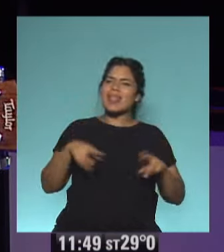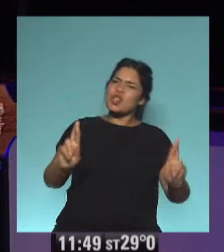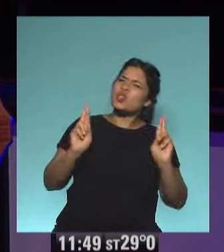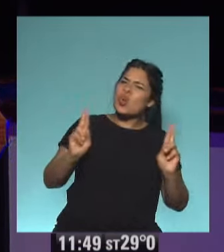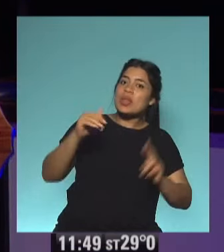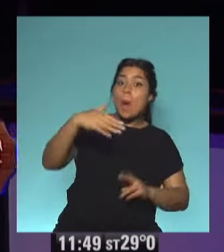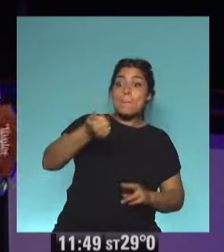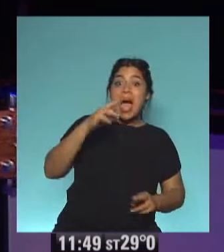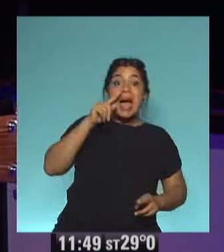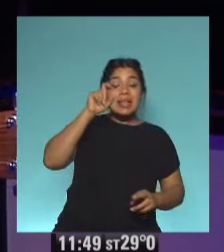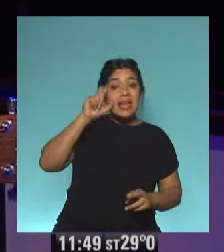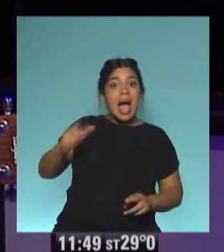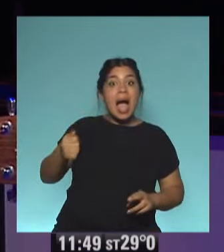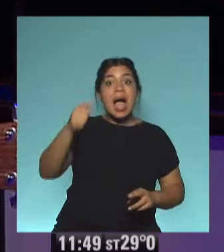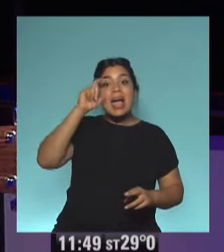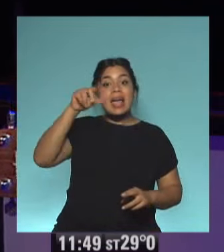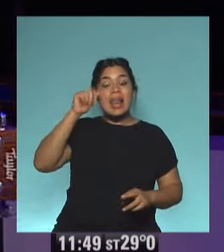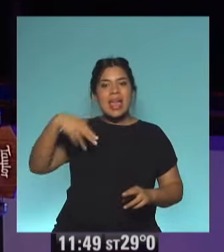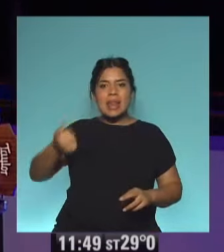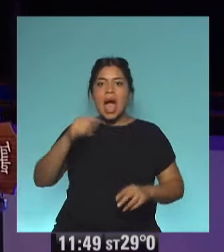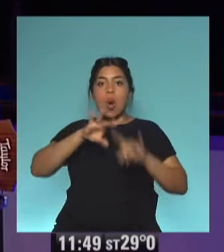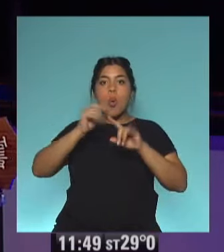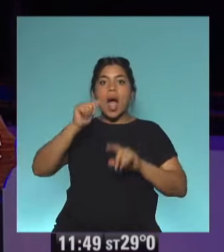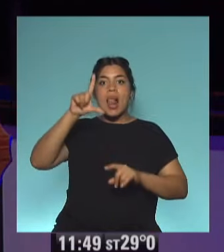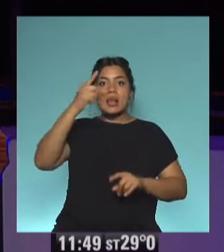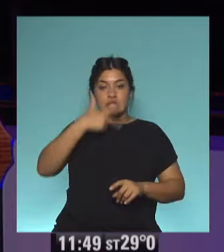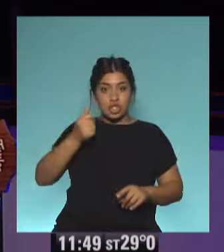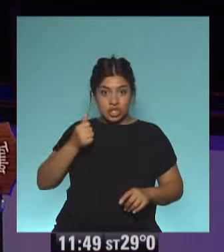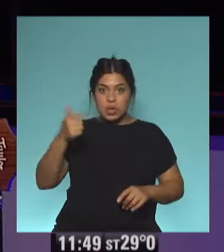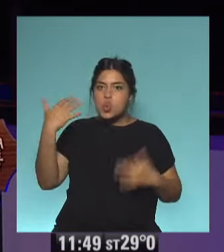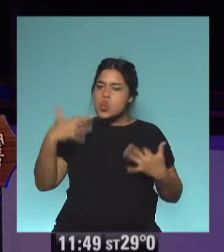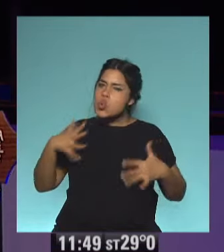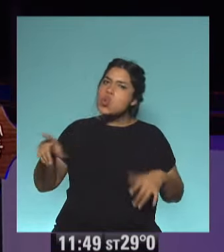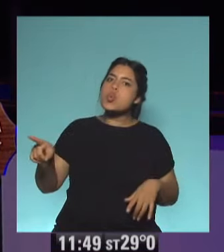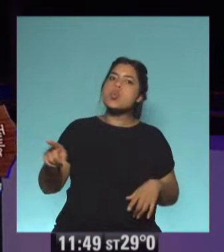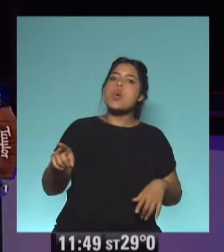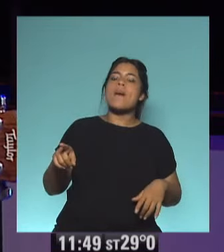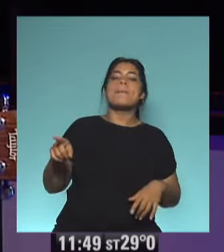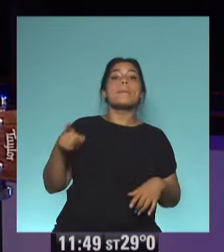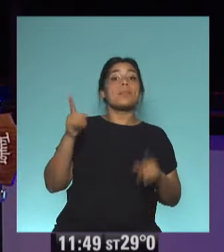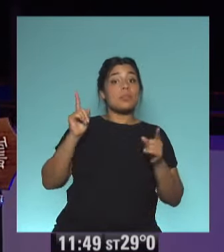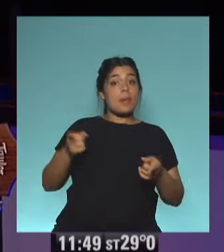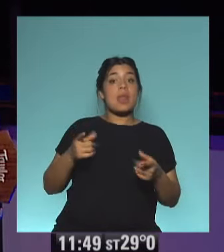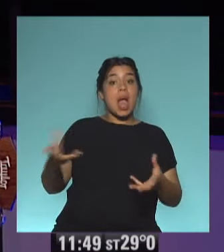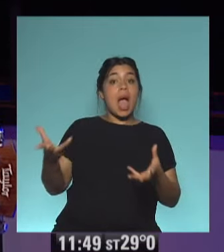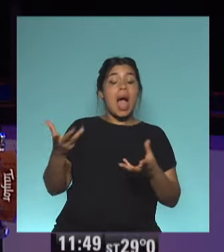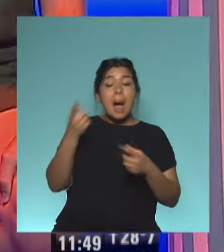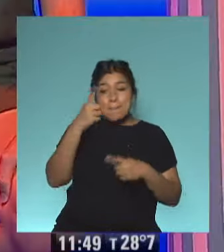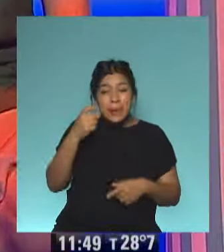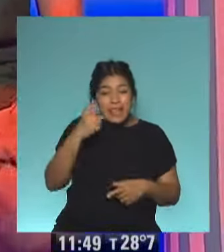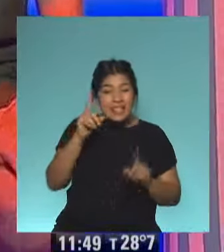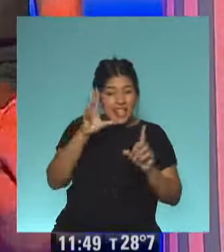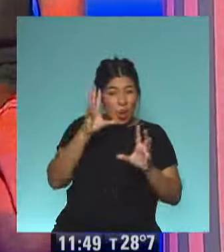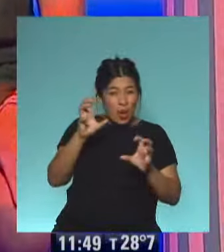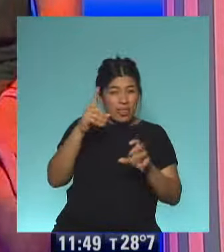y de tener esa gran obra que nos dejó. Y también con la chacarera de los gatos aprendimos lo que era la polirritmia, ¿se acuerdan?